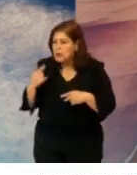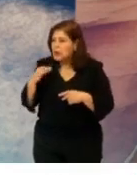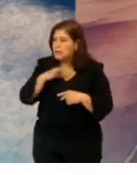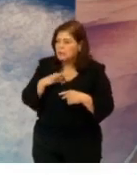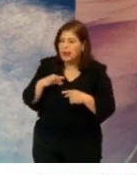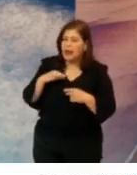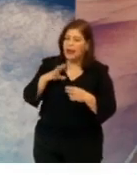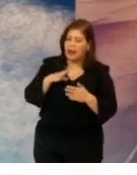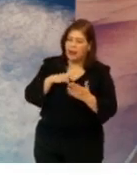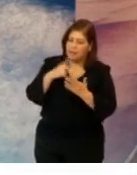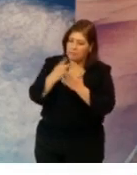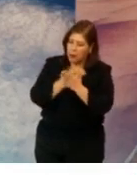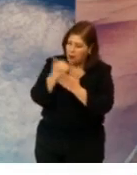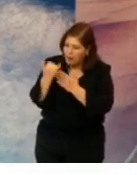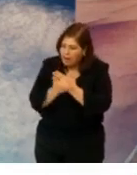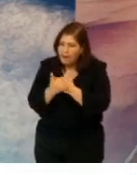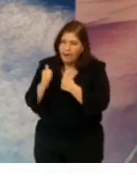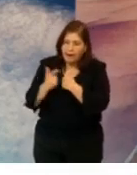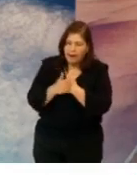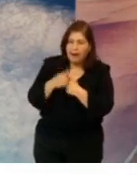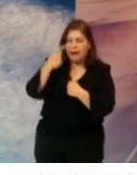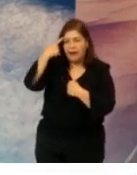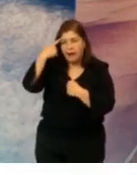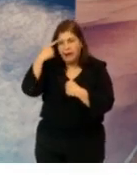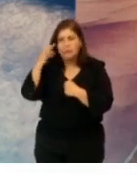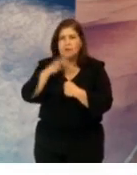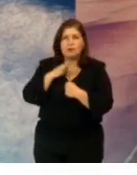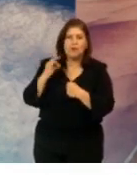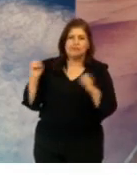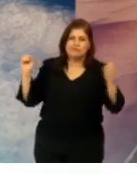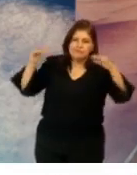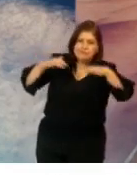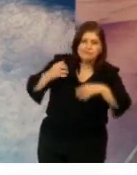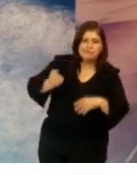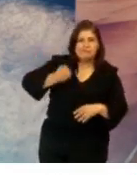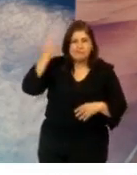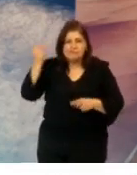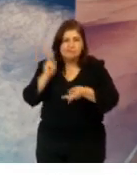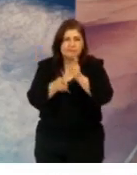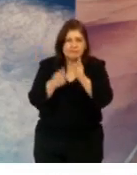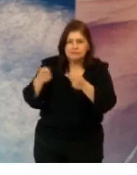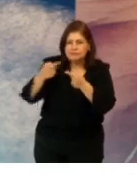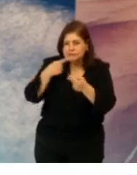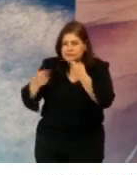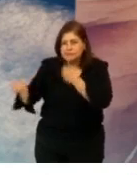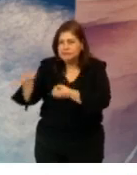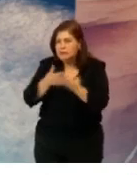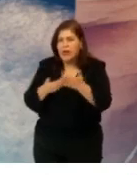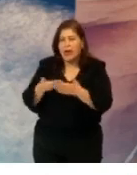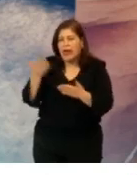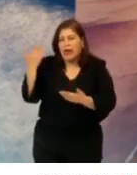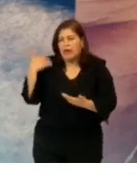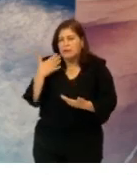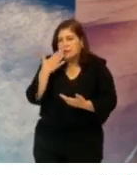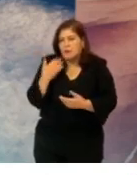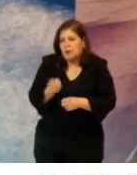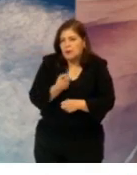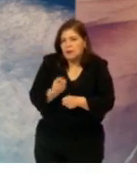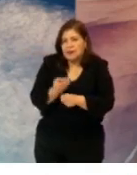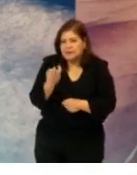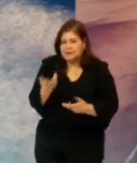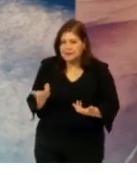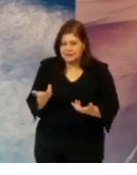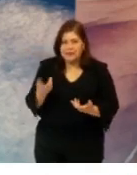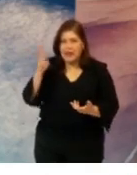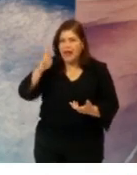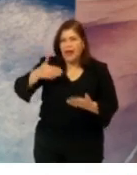un proyecto como tremendas y que pueda ir al Congreso a hablar directamente con las personas que están desarrollando las leyes. Esa cuestión, no, o sea, en algún minuto antes